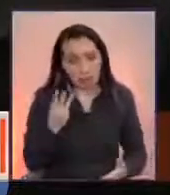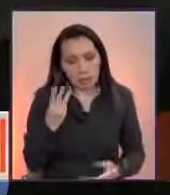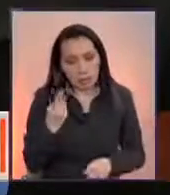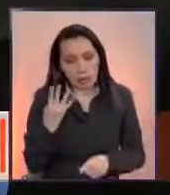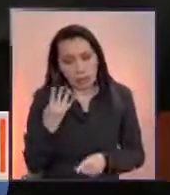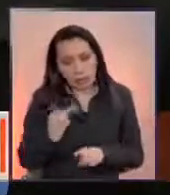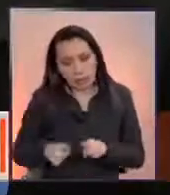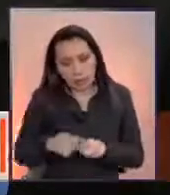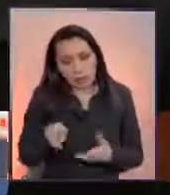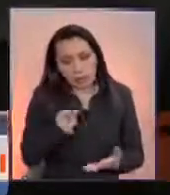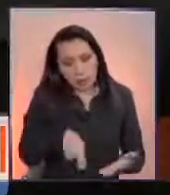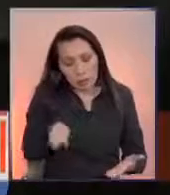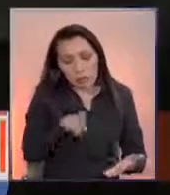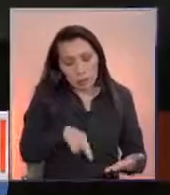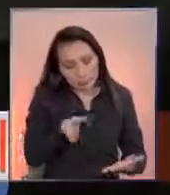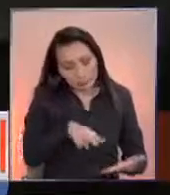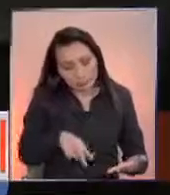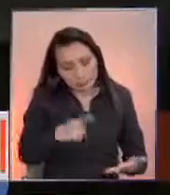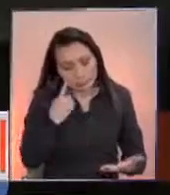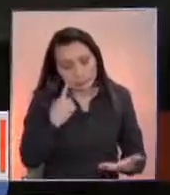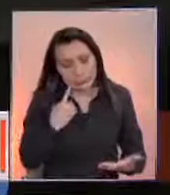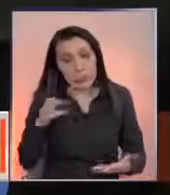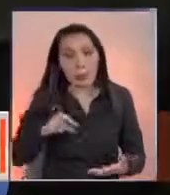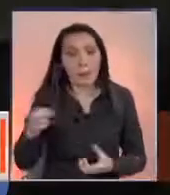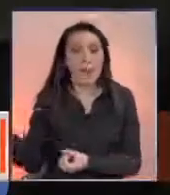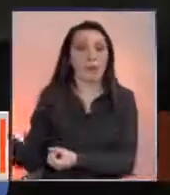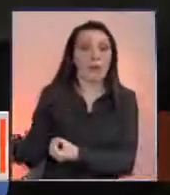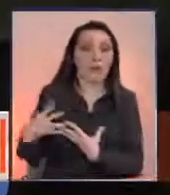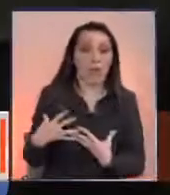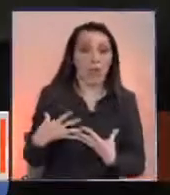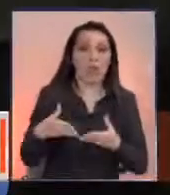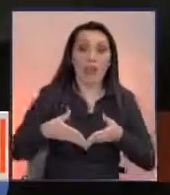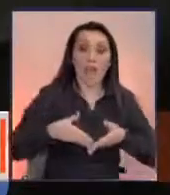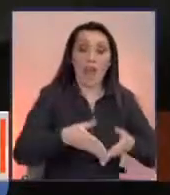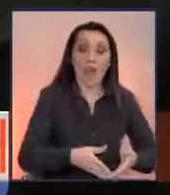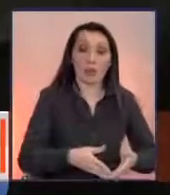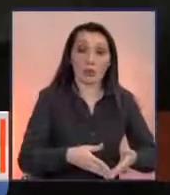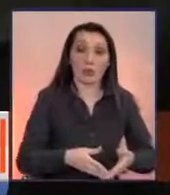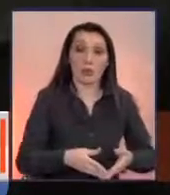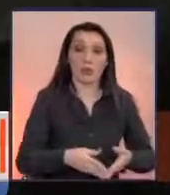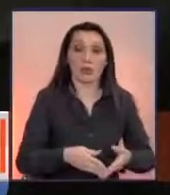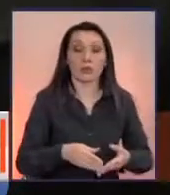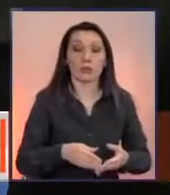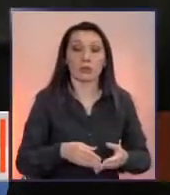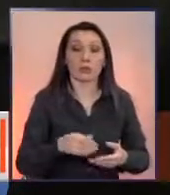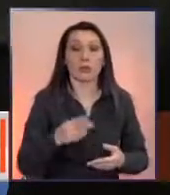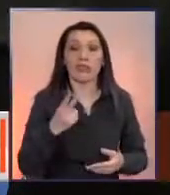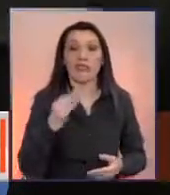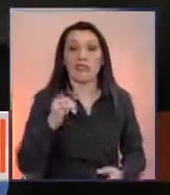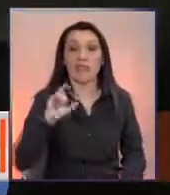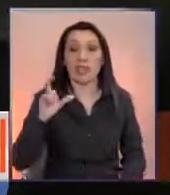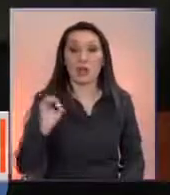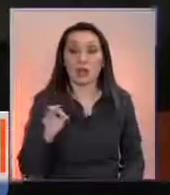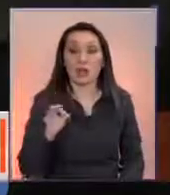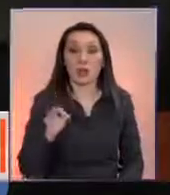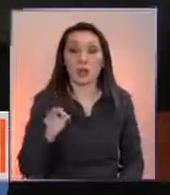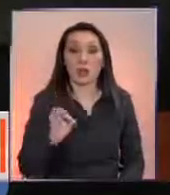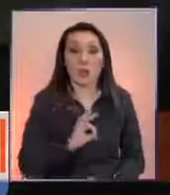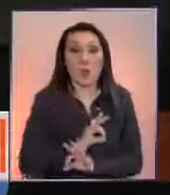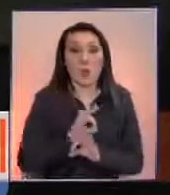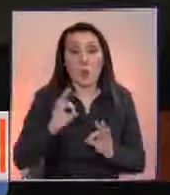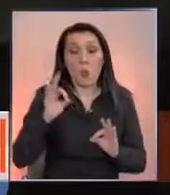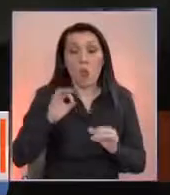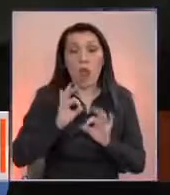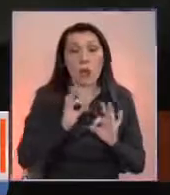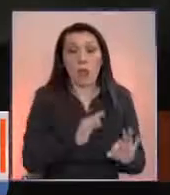veces. Mi padre me vino a dejar al barco en Vigo, me embarqué en Vigo, y nunca más lo volví